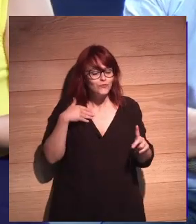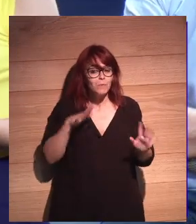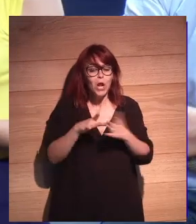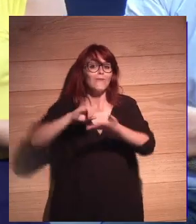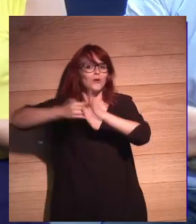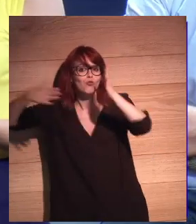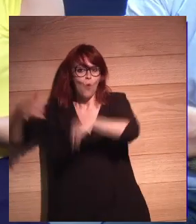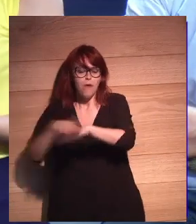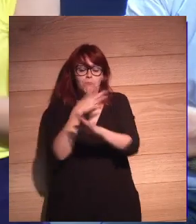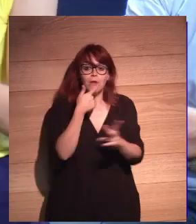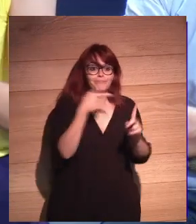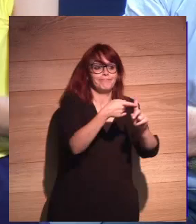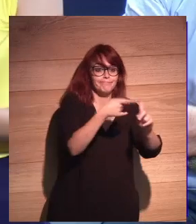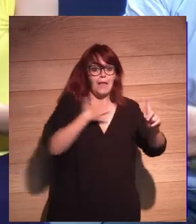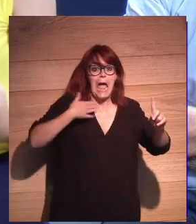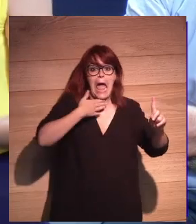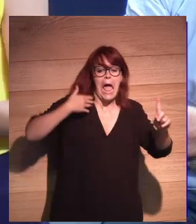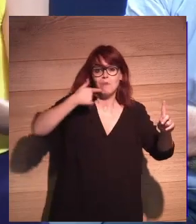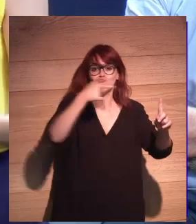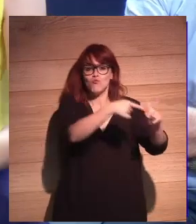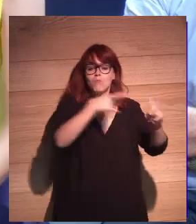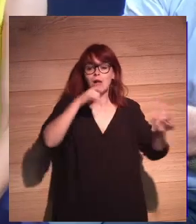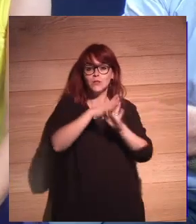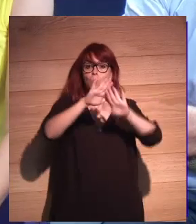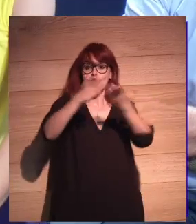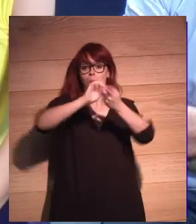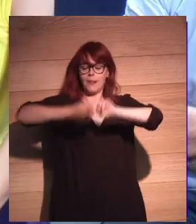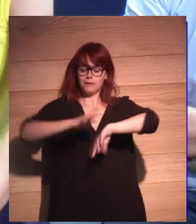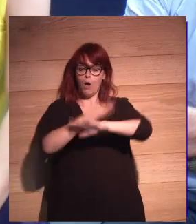la tecnología. Entonces es un poco el mundo al revés.